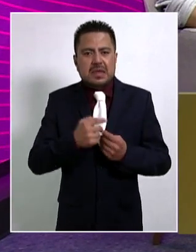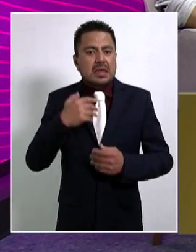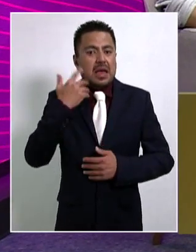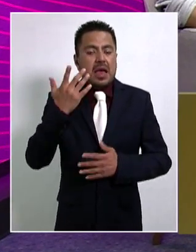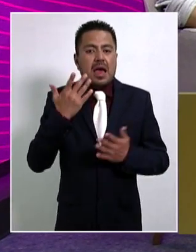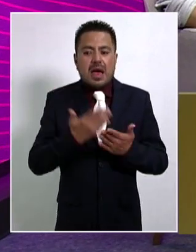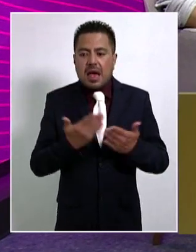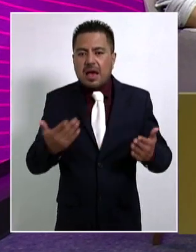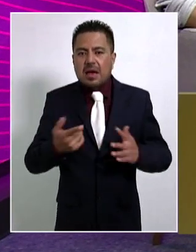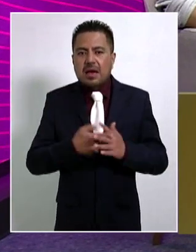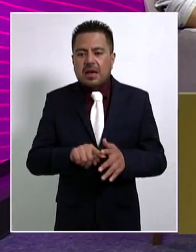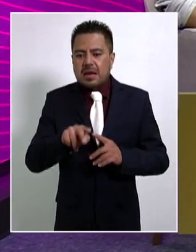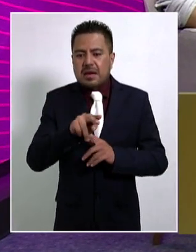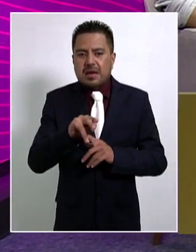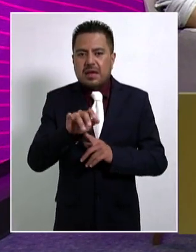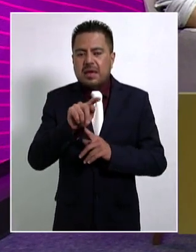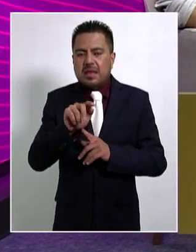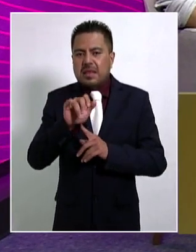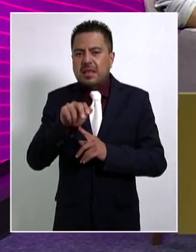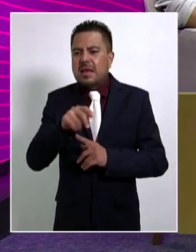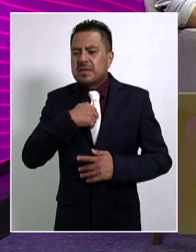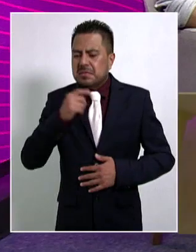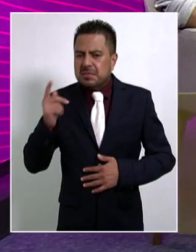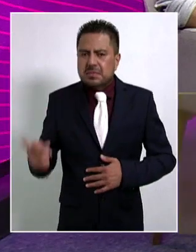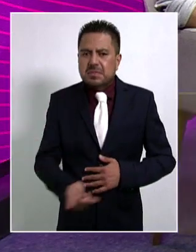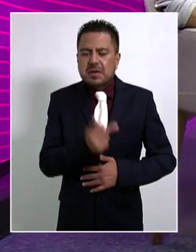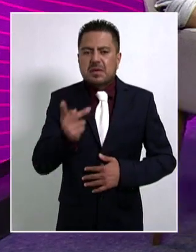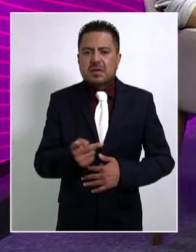ahora empezar con Nathan preguntándole